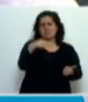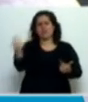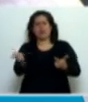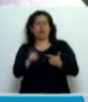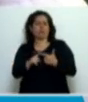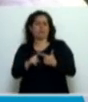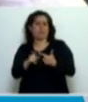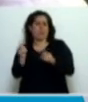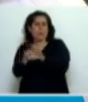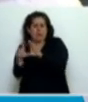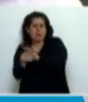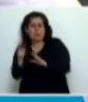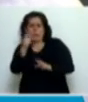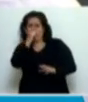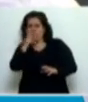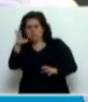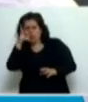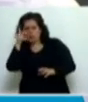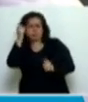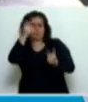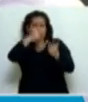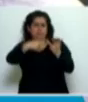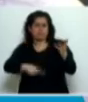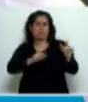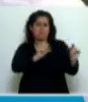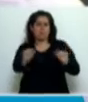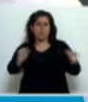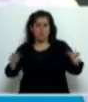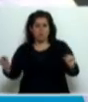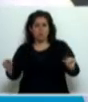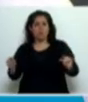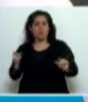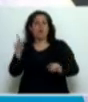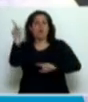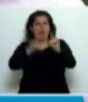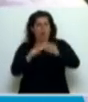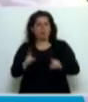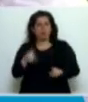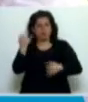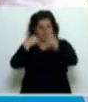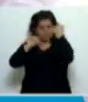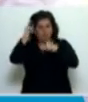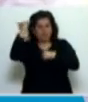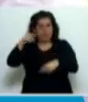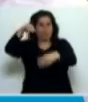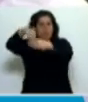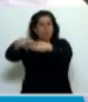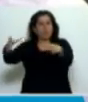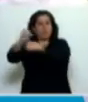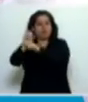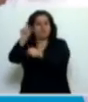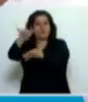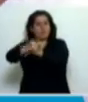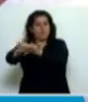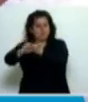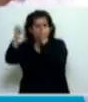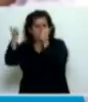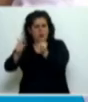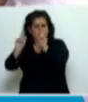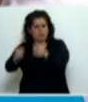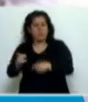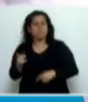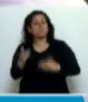el 24,8%, cotizando estas, algunas en la Bolsa de Nueva York y otras en las bolsas de Londres. El